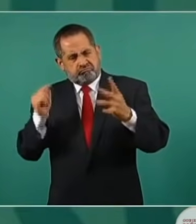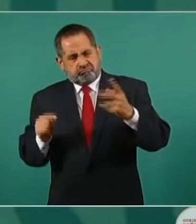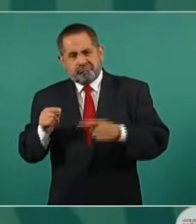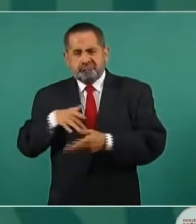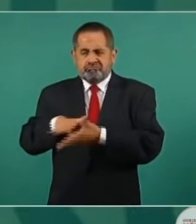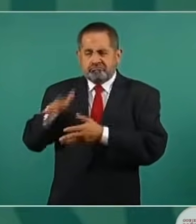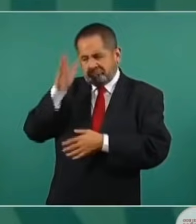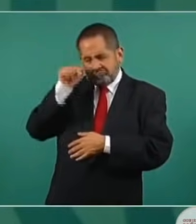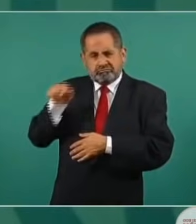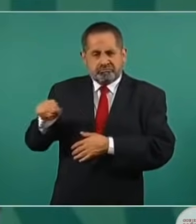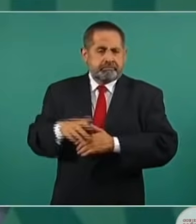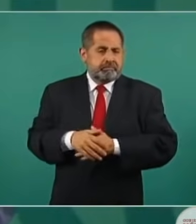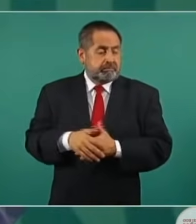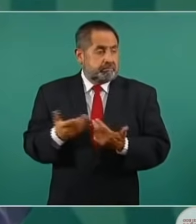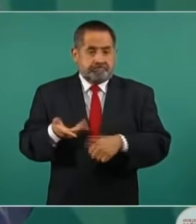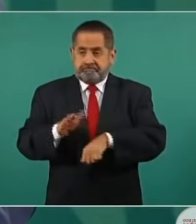e invito